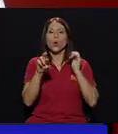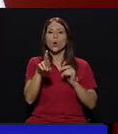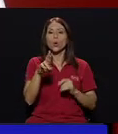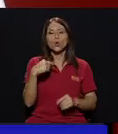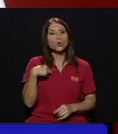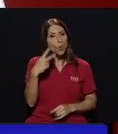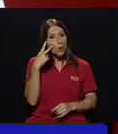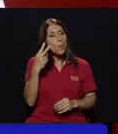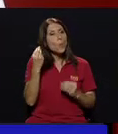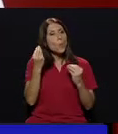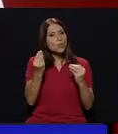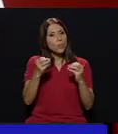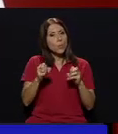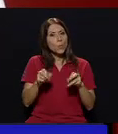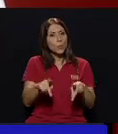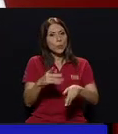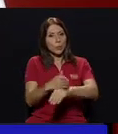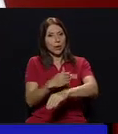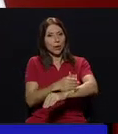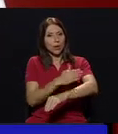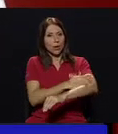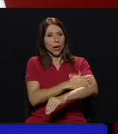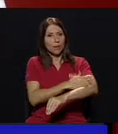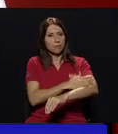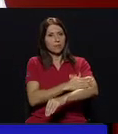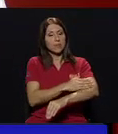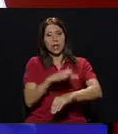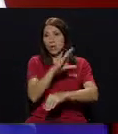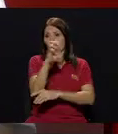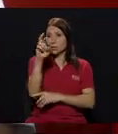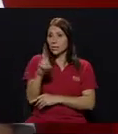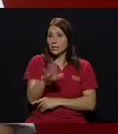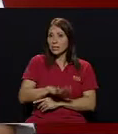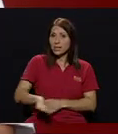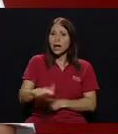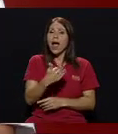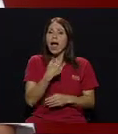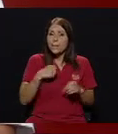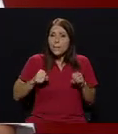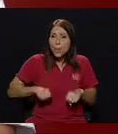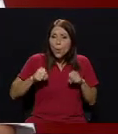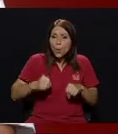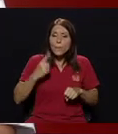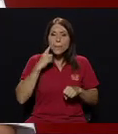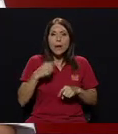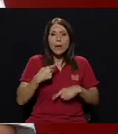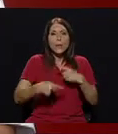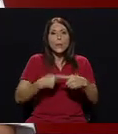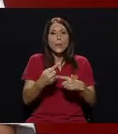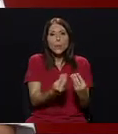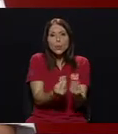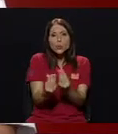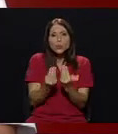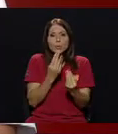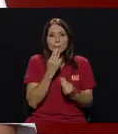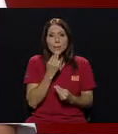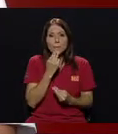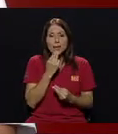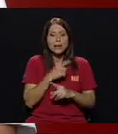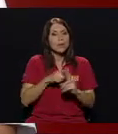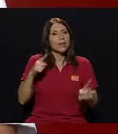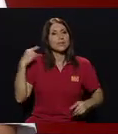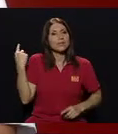lo tanto, yo veo que hay mucha oportunidad de mejora, ¿verdad? El potencial existe en Costa Rica para poder producir miel,